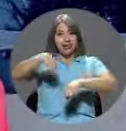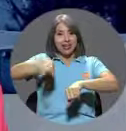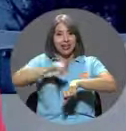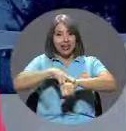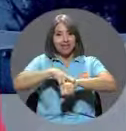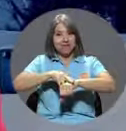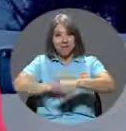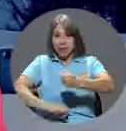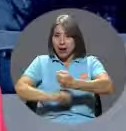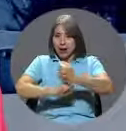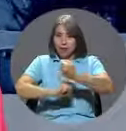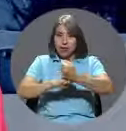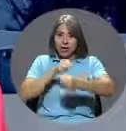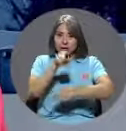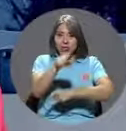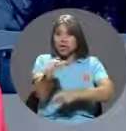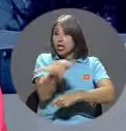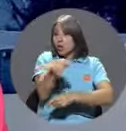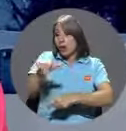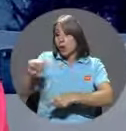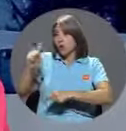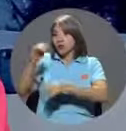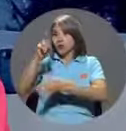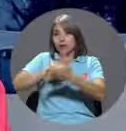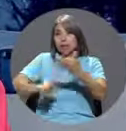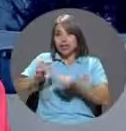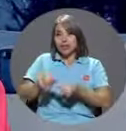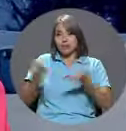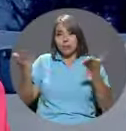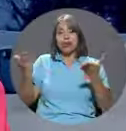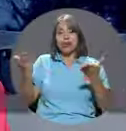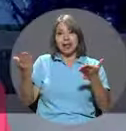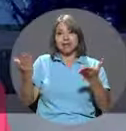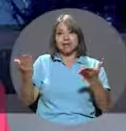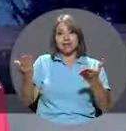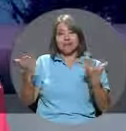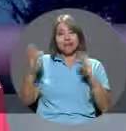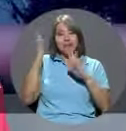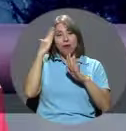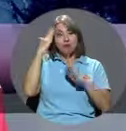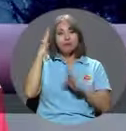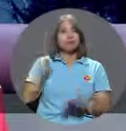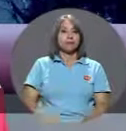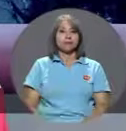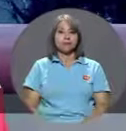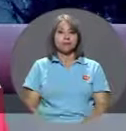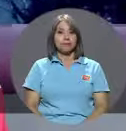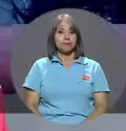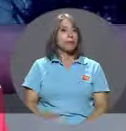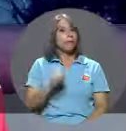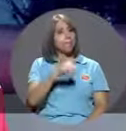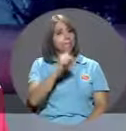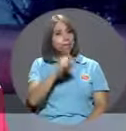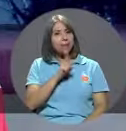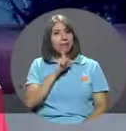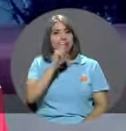en la Universidad Nacional para apoyarlos, igual que lo tienen otras universidades públicas que conocemos